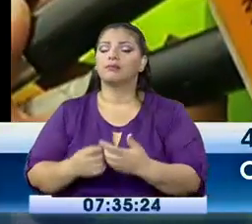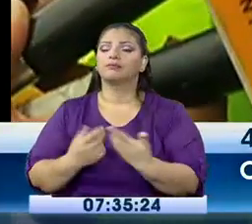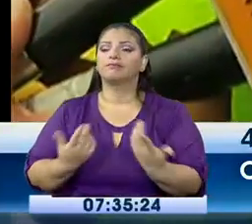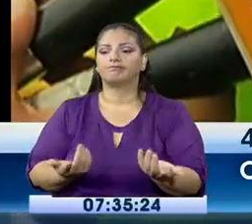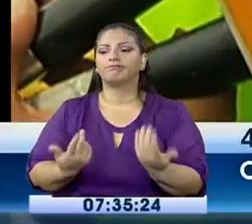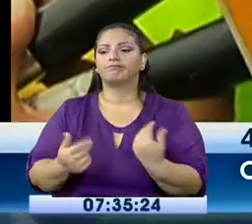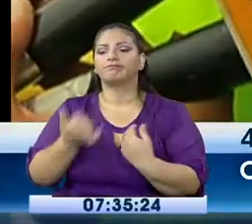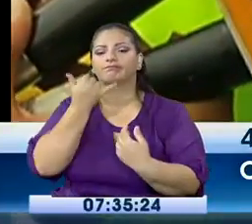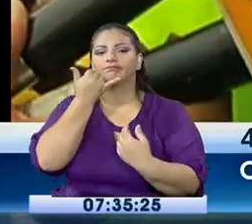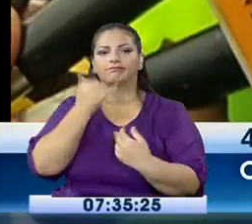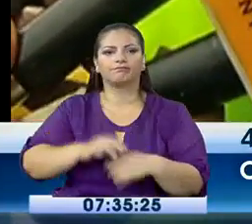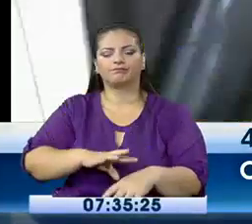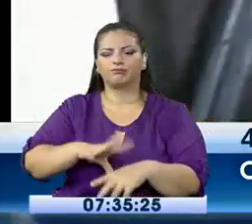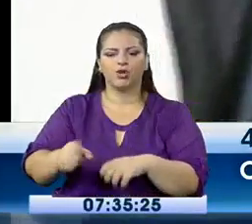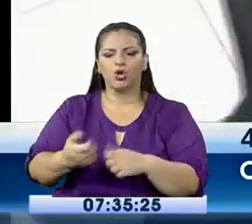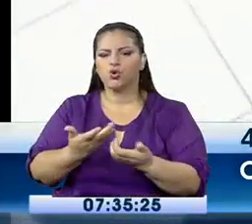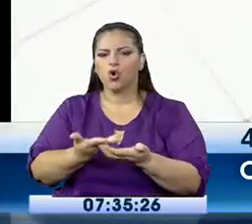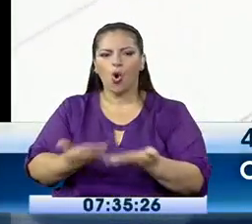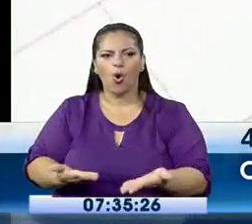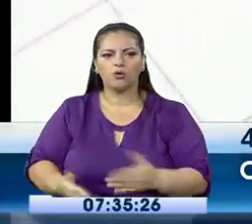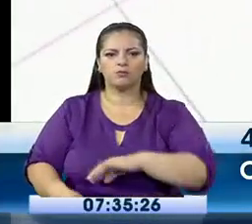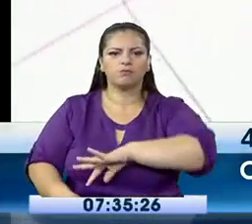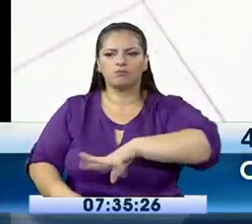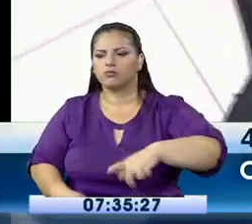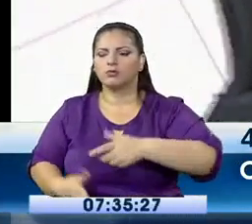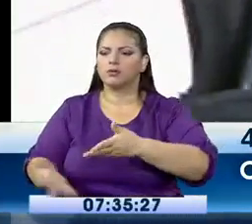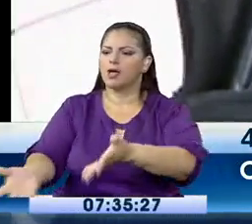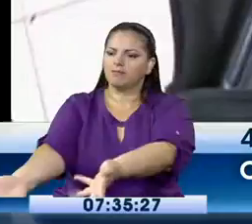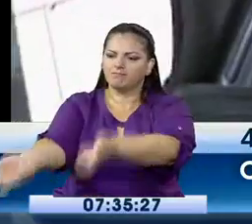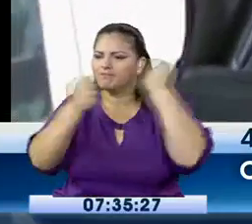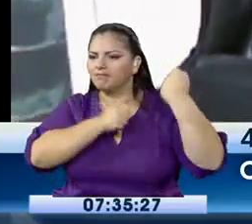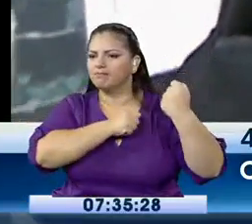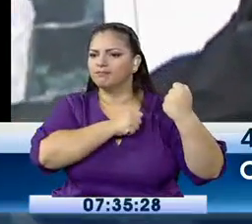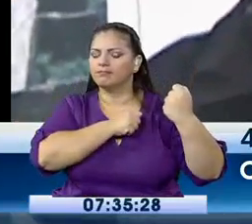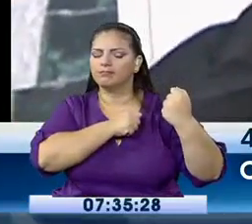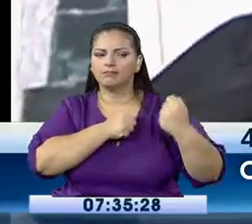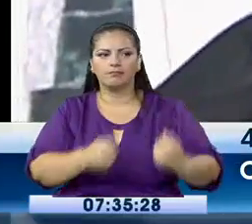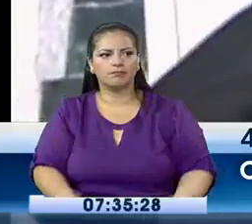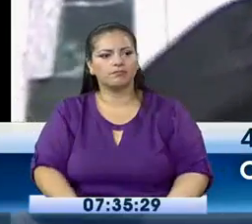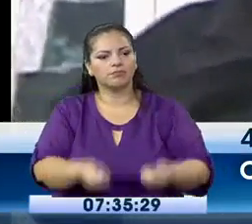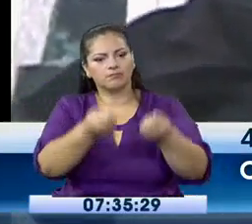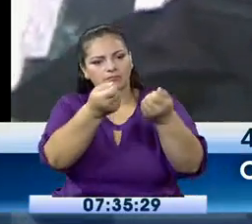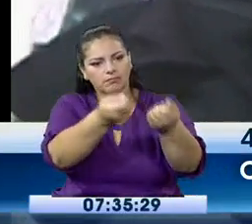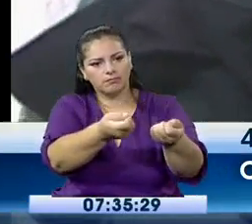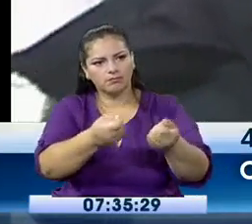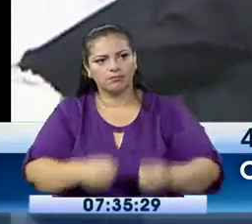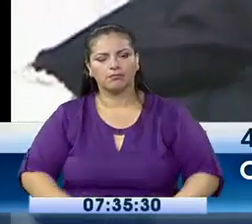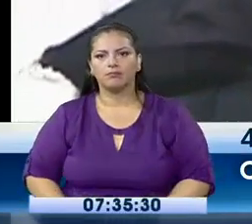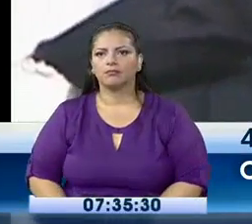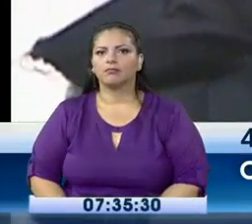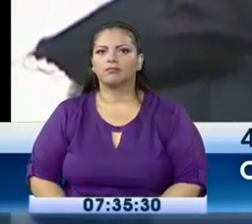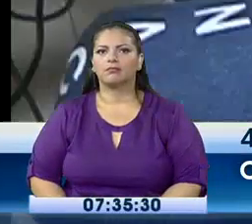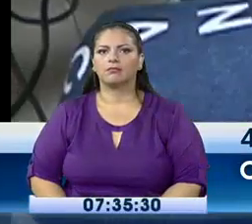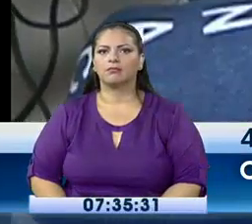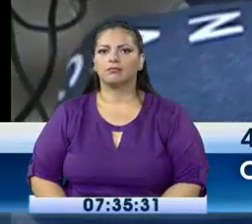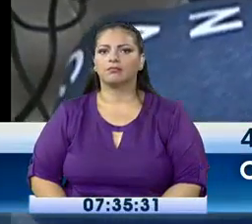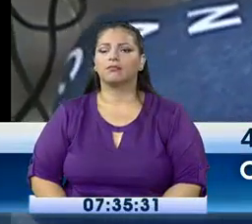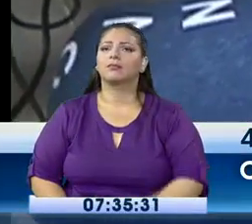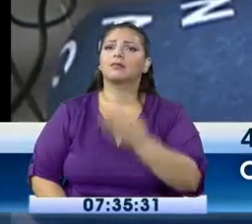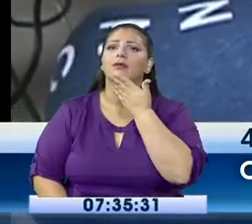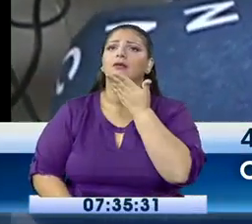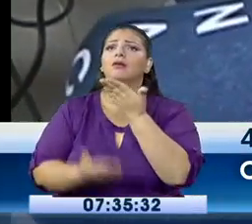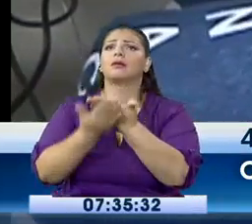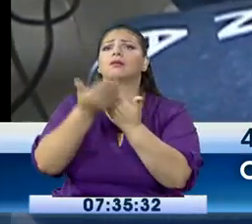lo sustraído. Y también se recuperó una arma de fuego que estaba en poder de estos ciudadanos. Gracias a Dios estaban ellos cerca y se percataron